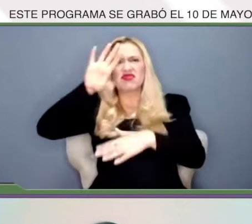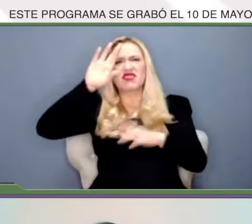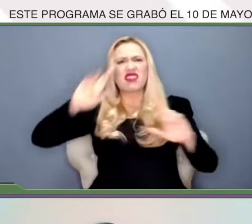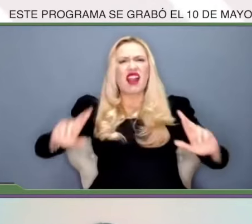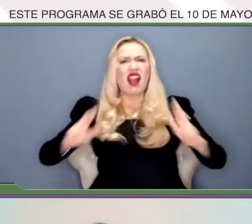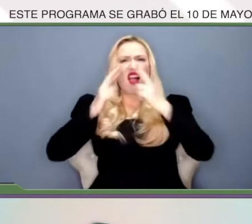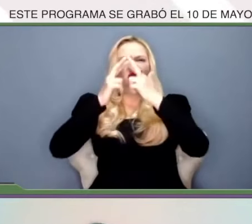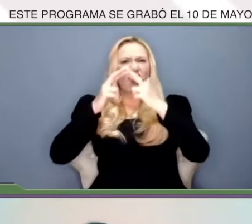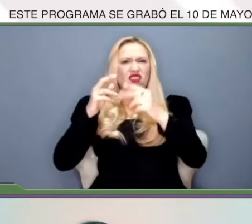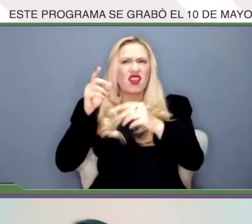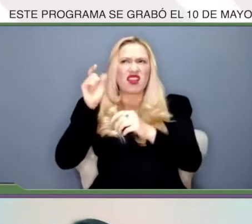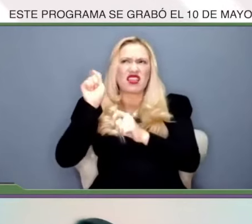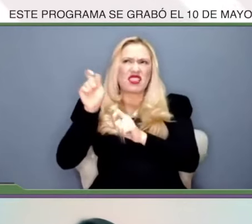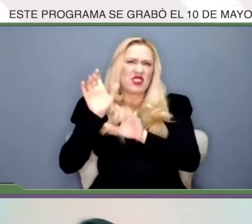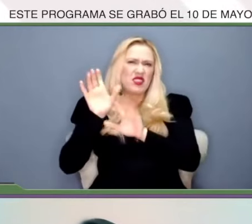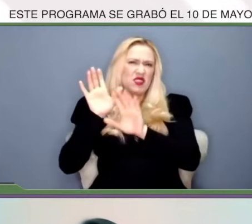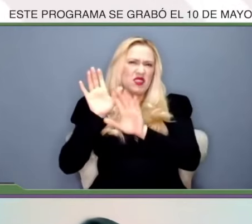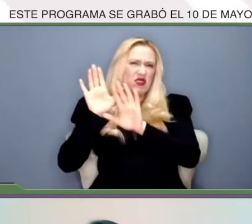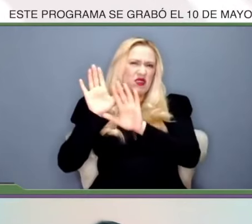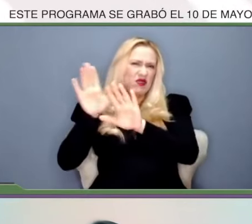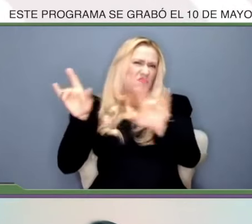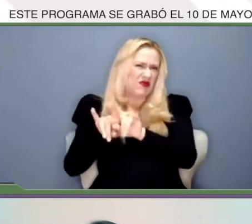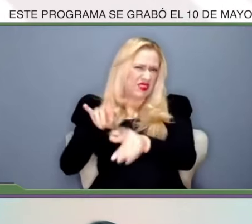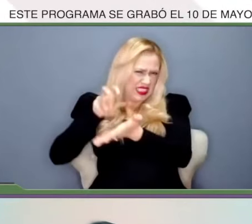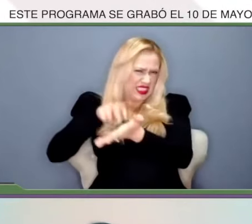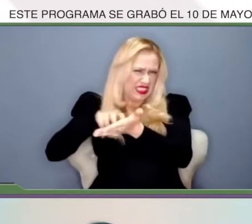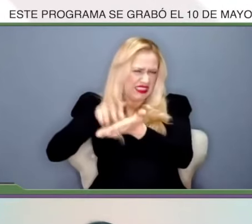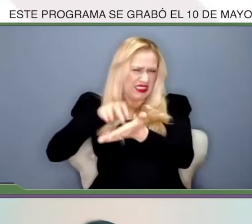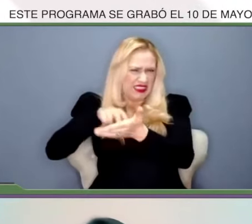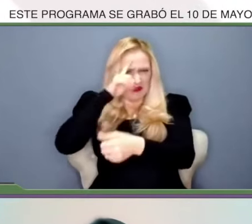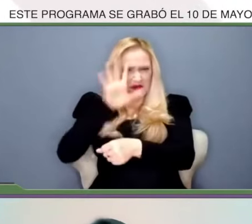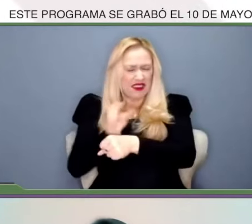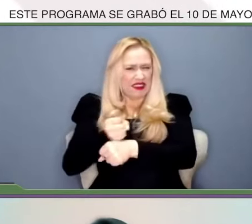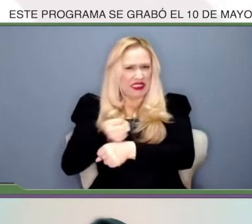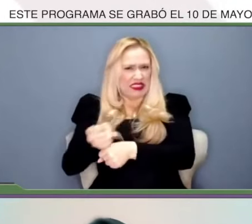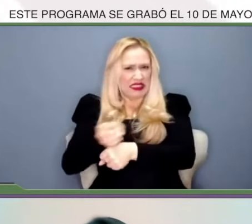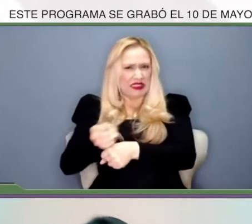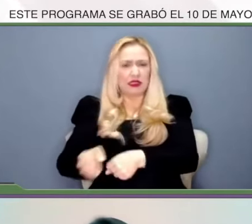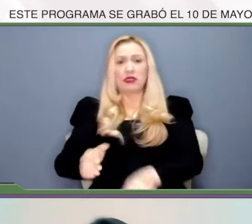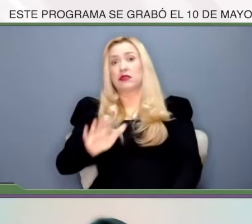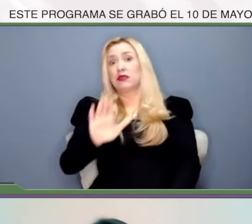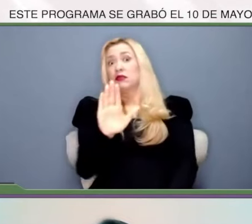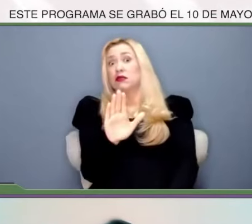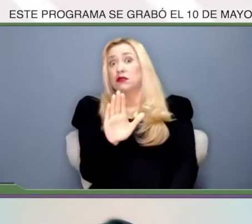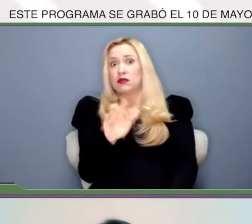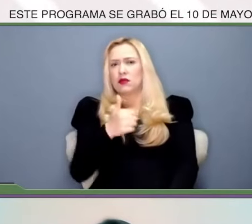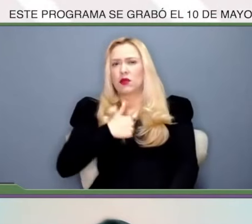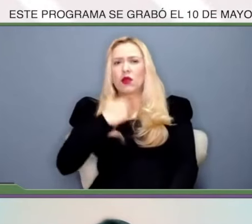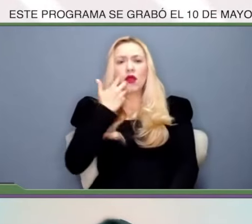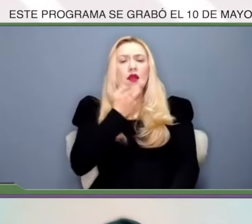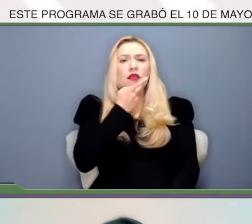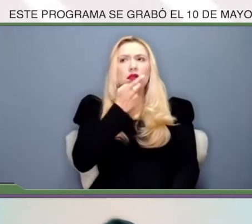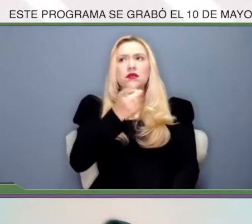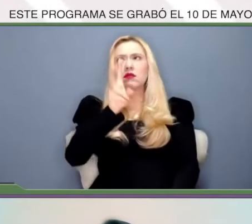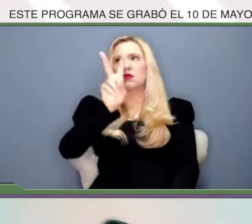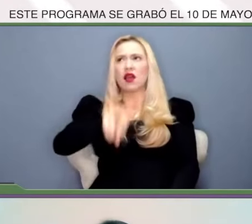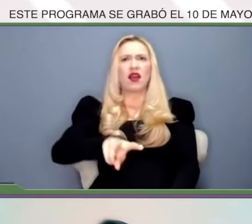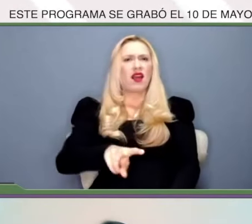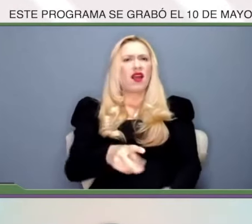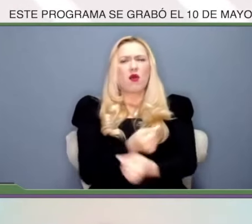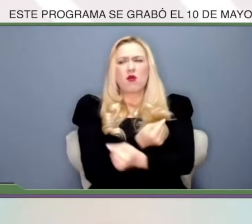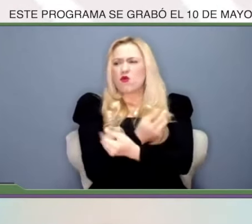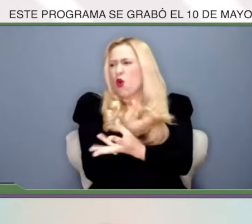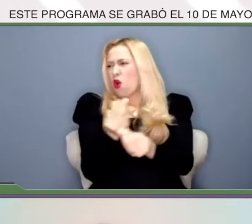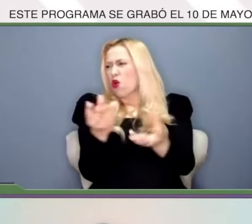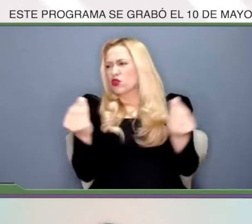personas por enunciar algunos tipos. Y pues, en ese sentido, quisiera decirles que cientos de